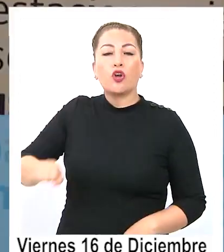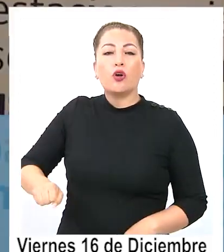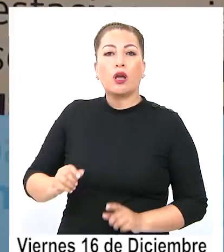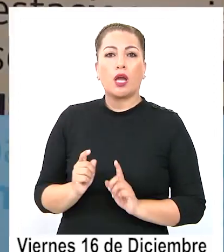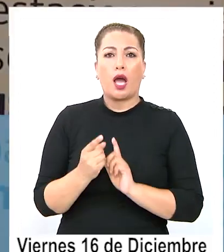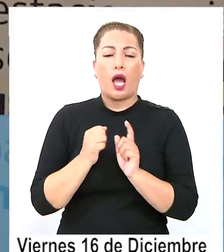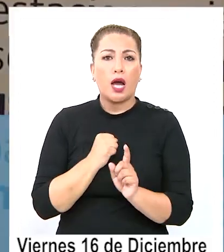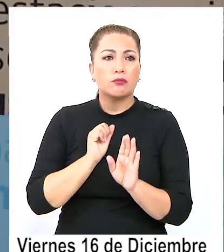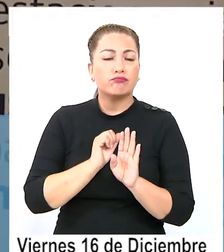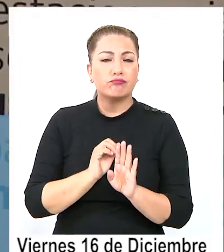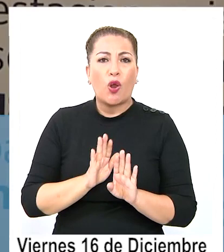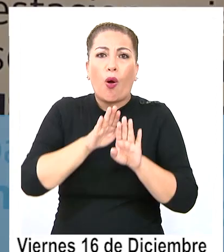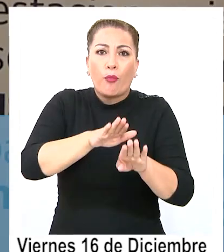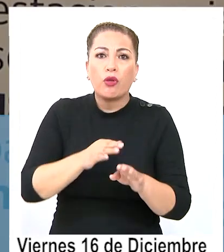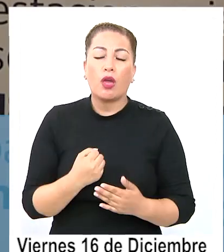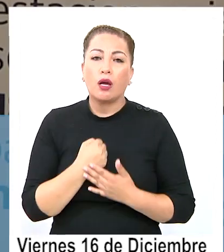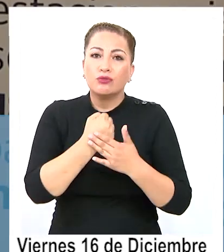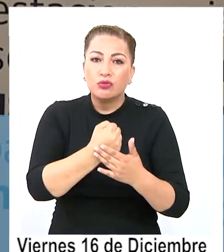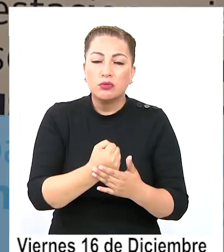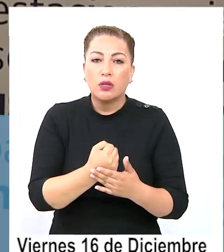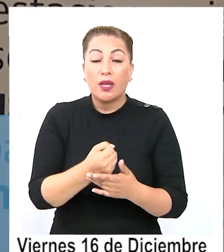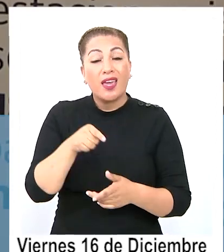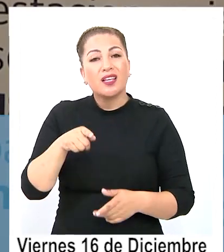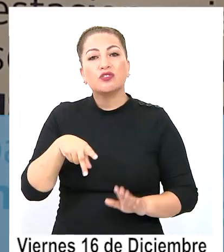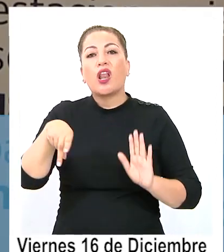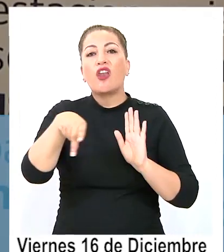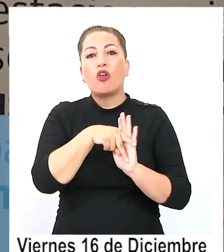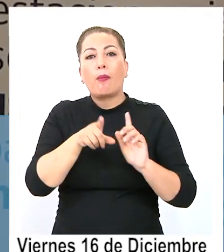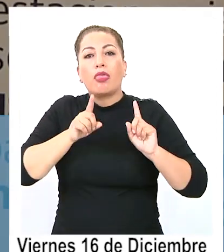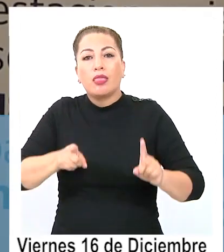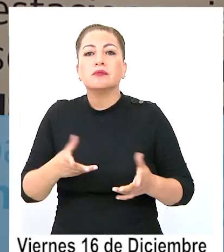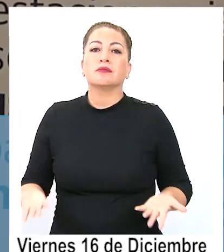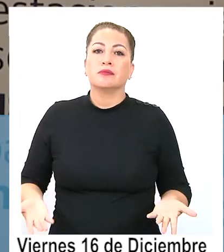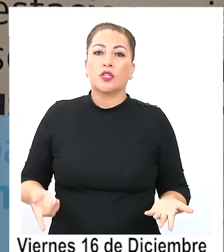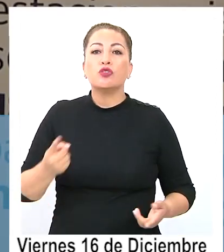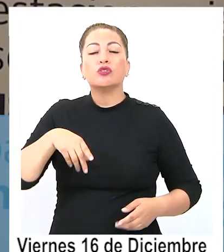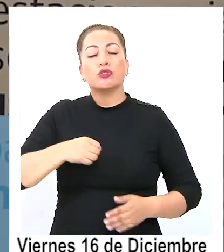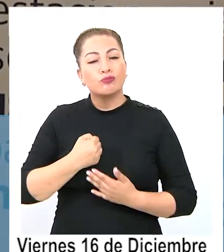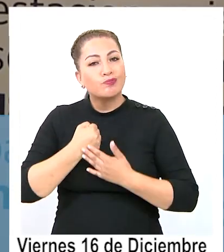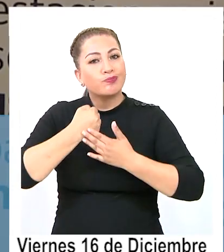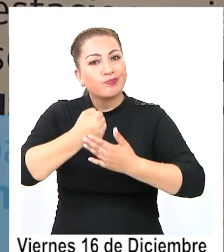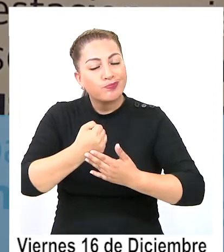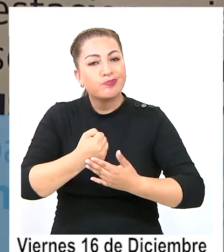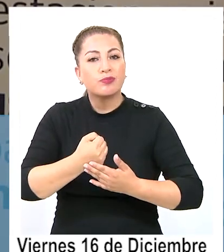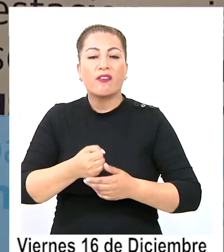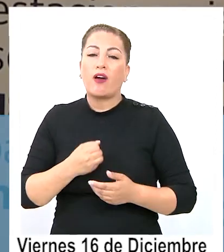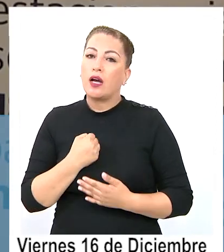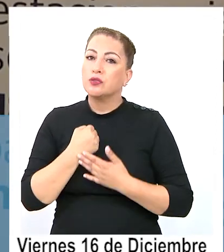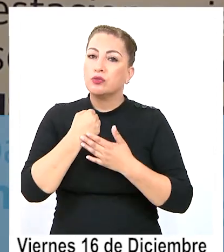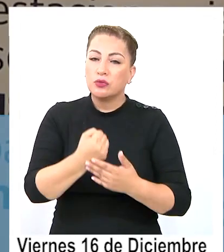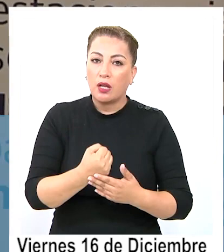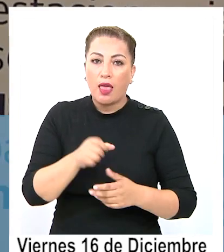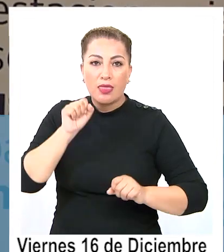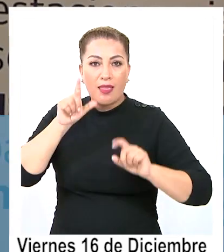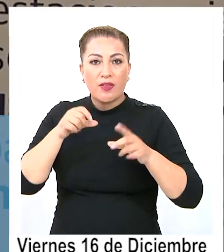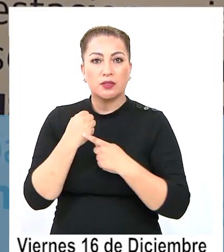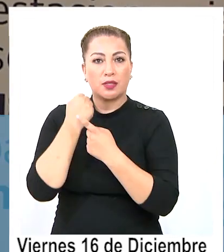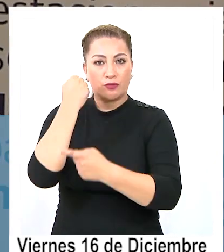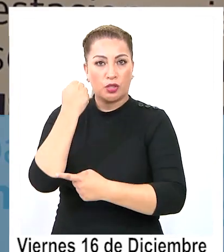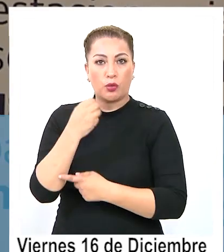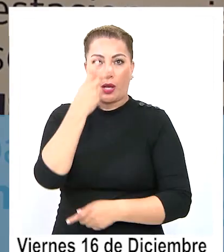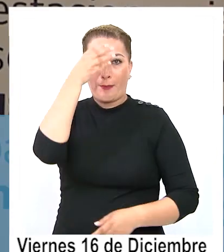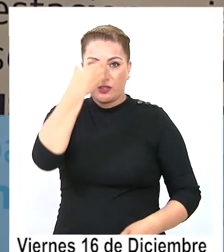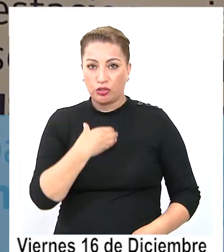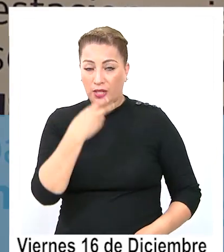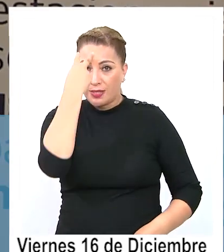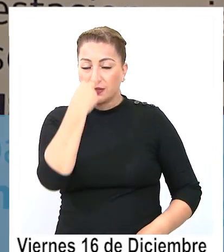la normativa, ¿ya? Y evidentemente nosotros vamos a defender y vamos a proveer acompañamiento para que se defienda el derecho de la persona